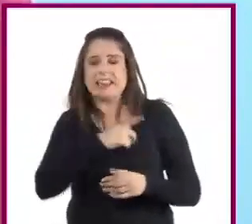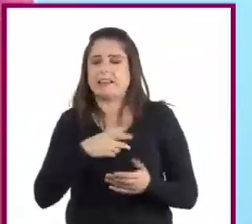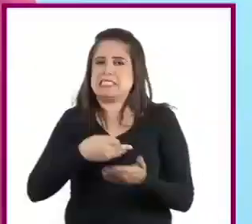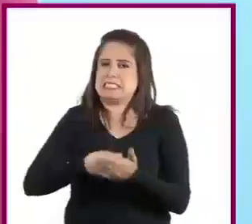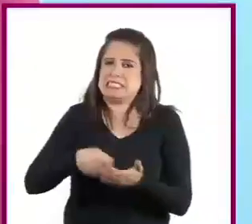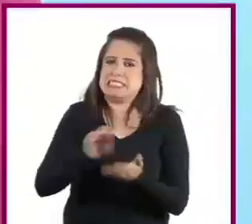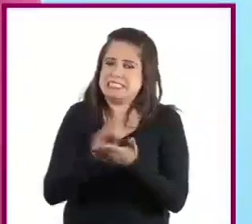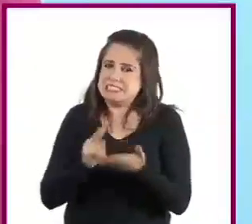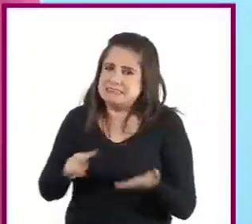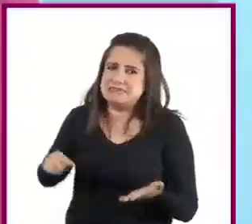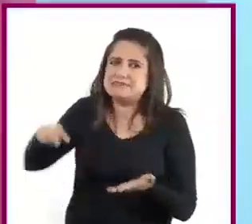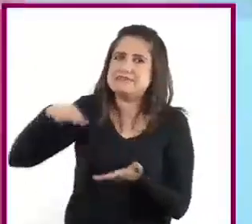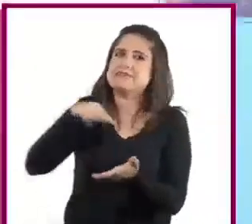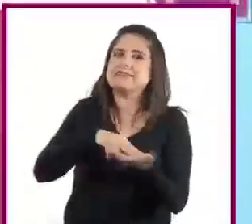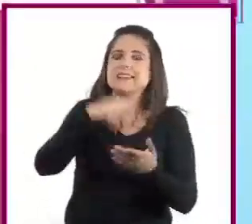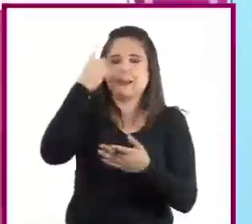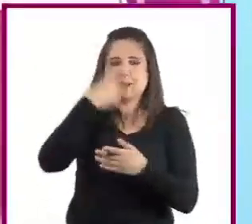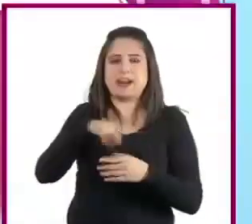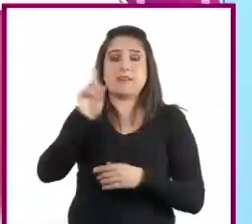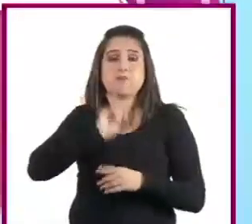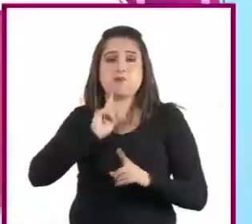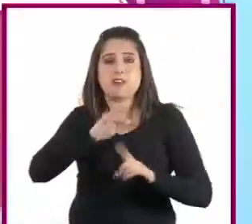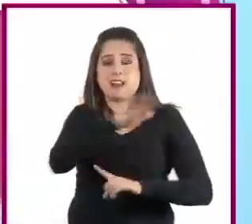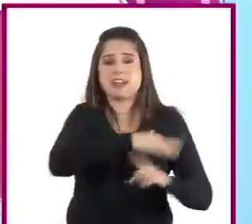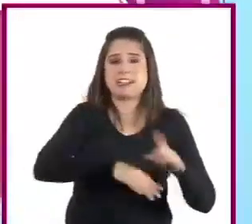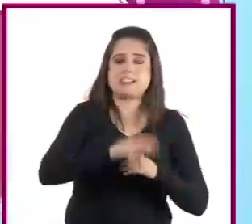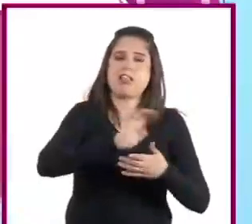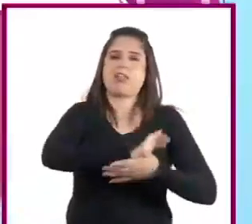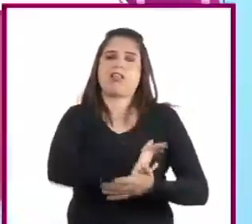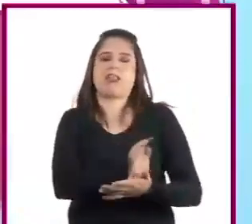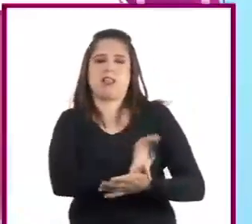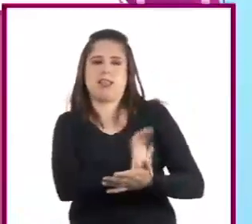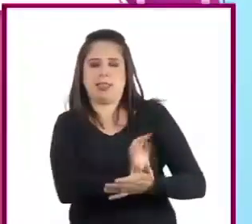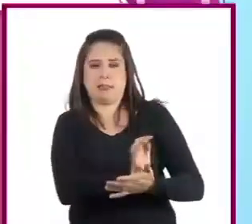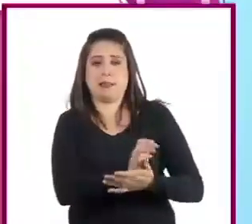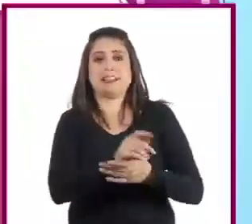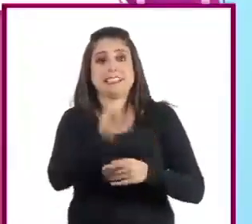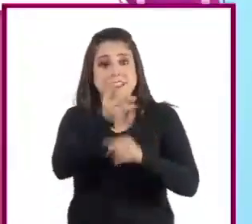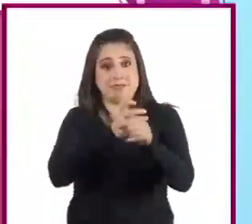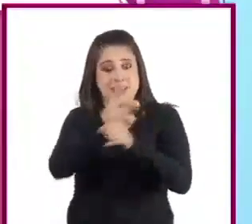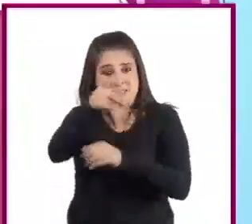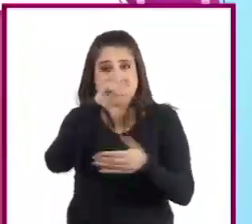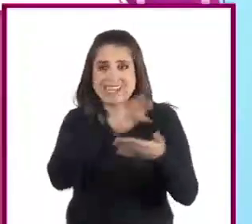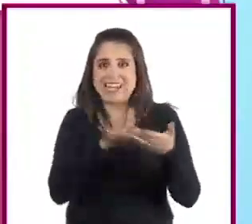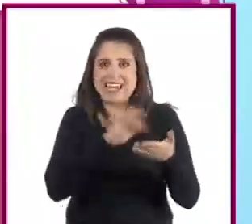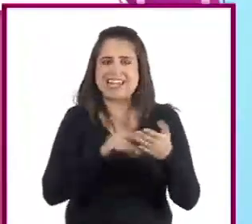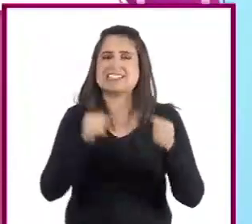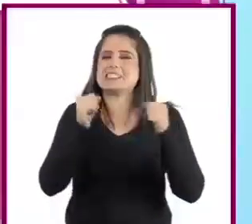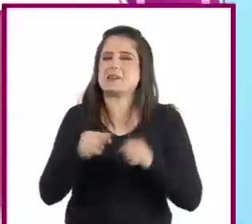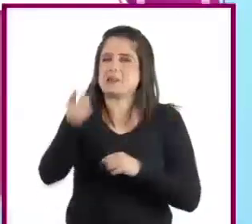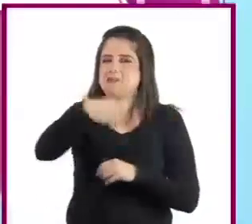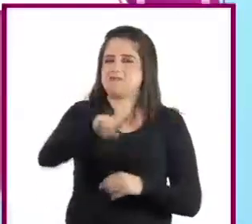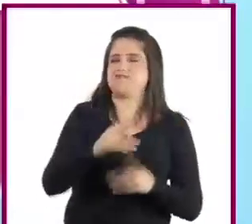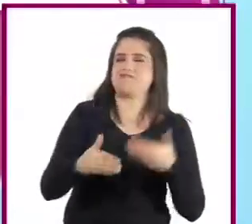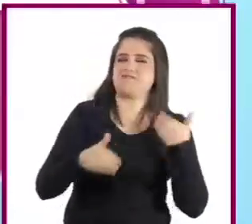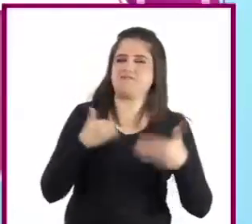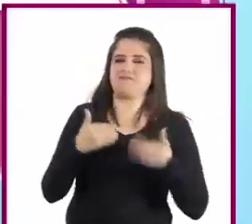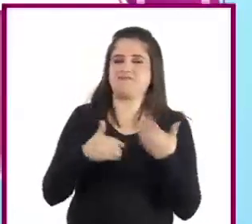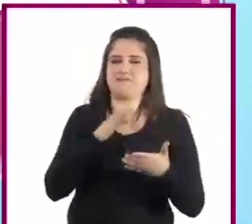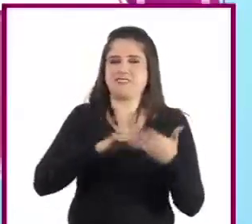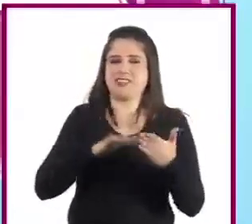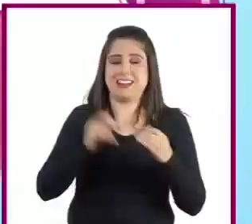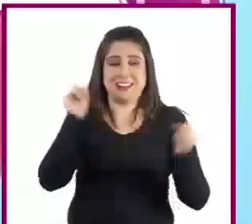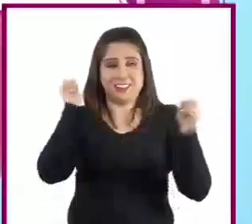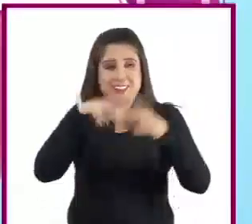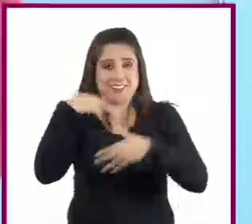valiente en un contexto en el que las mujeres son menospreciadas. Los invitamos a leerlo, seguro lo disfrutarán. Nos